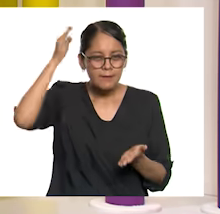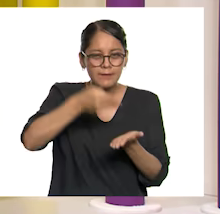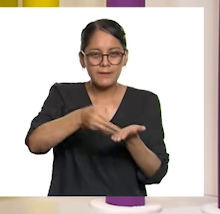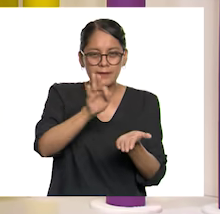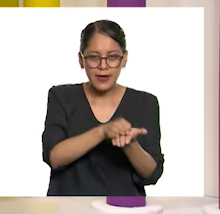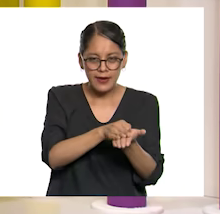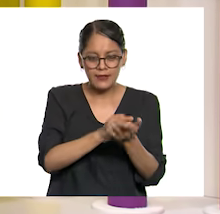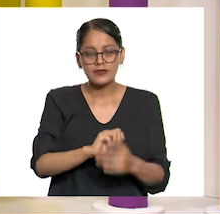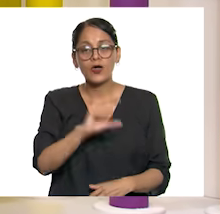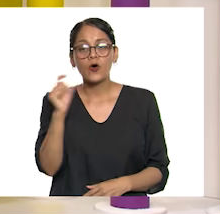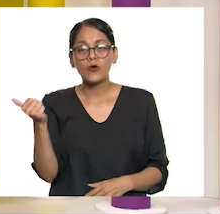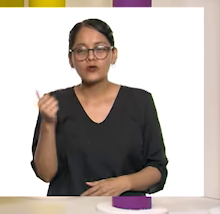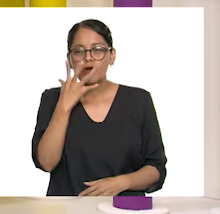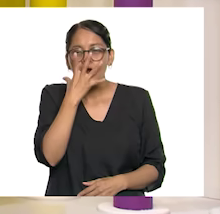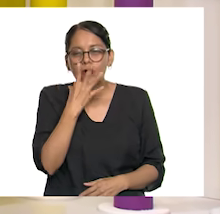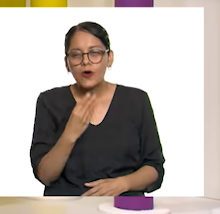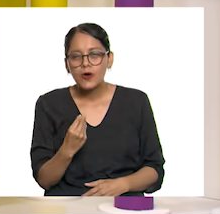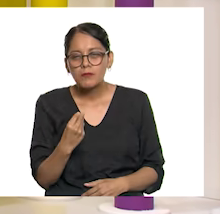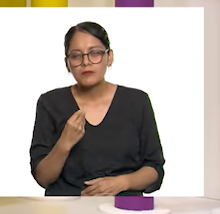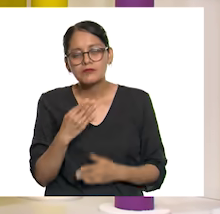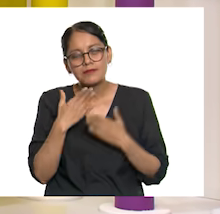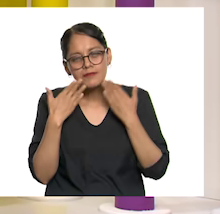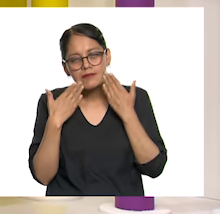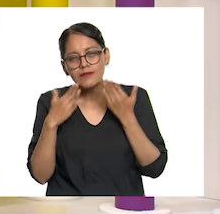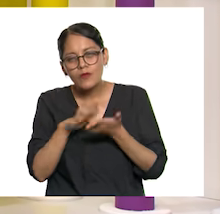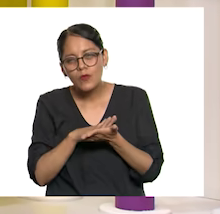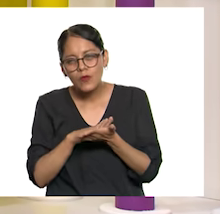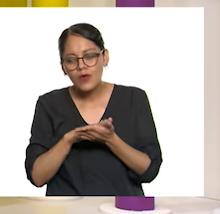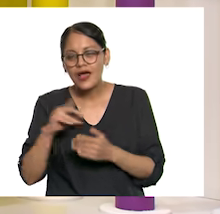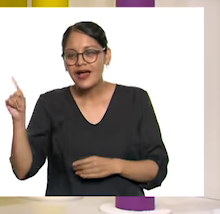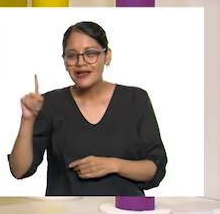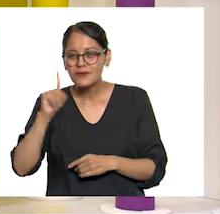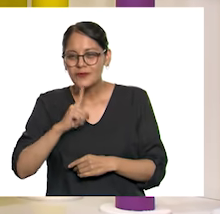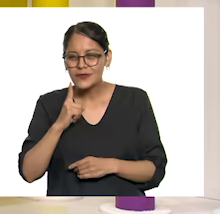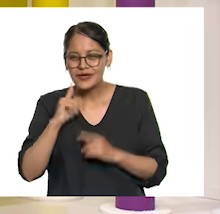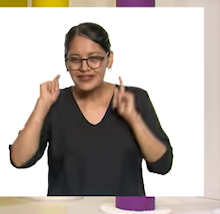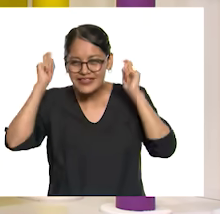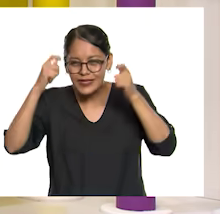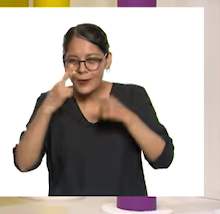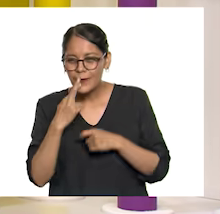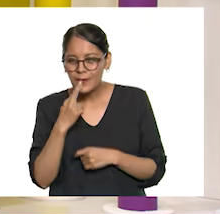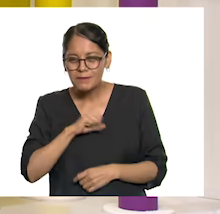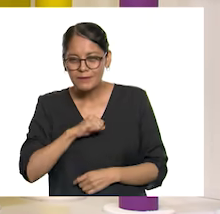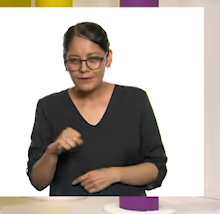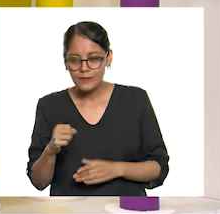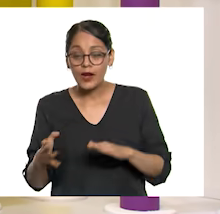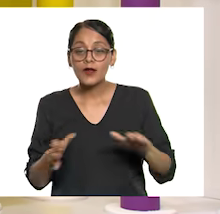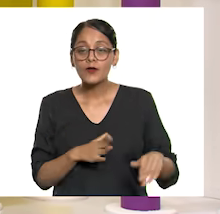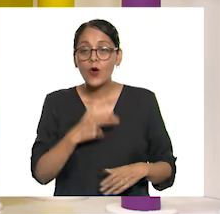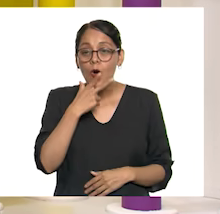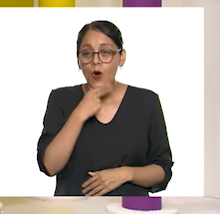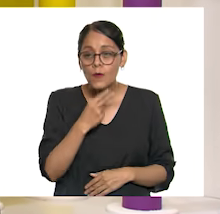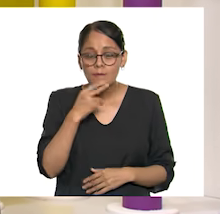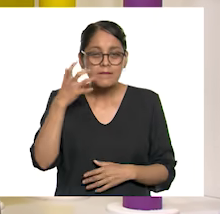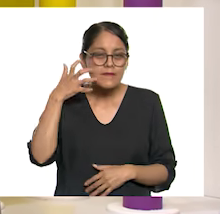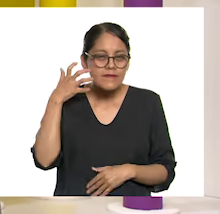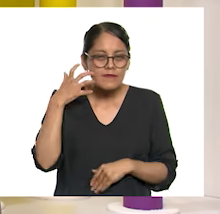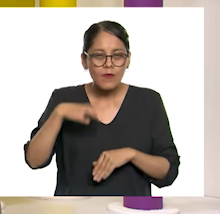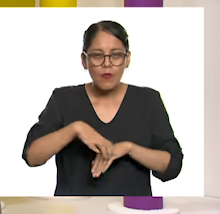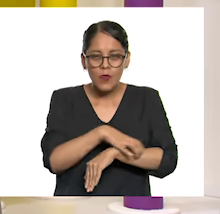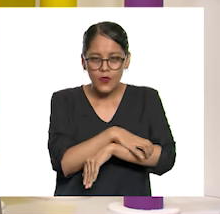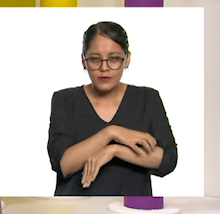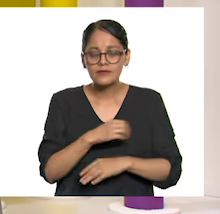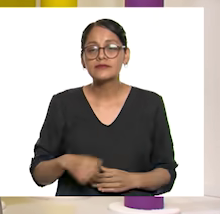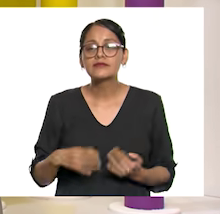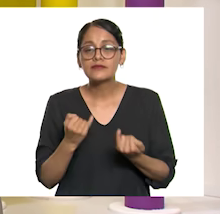El Lobito Noble y Caperucita Malvada, La Vida de un Gato Sin Botas, El Espejo Mágico de